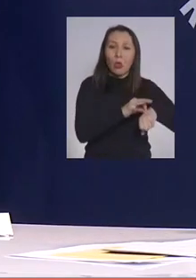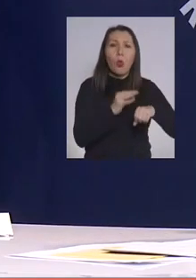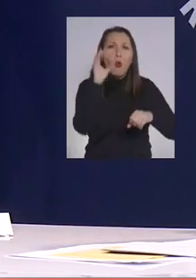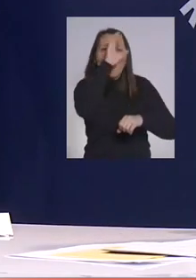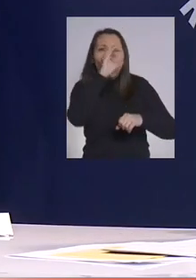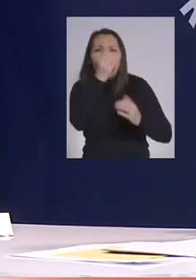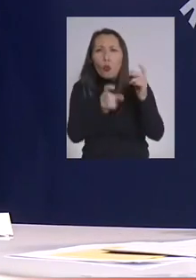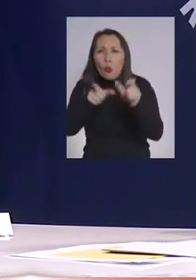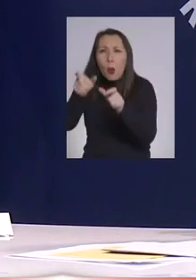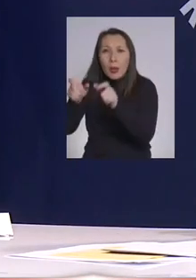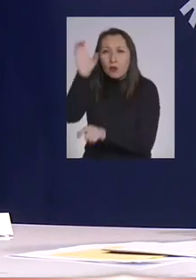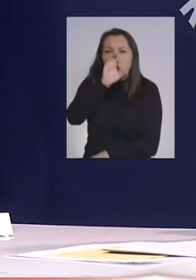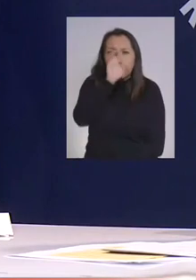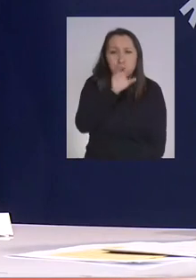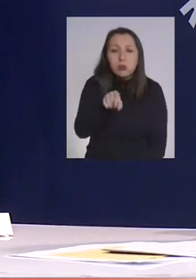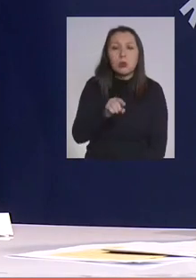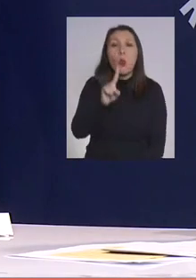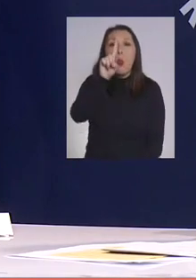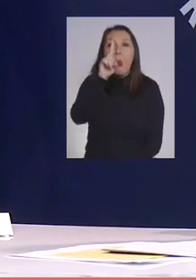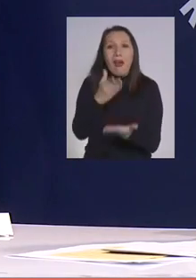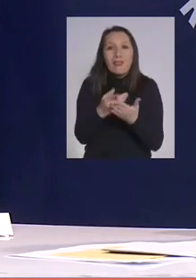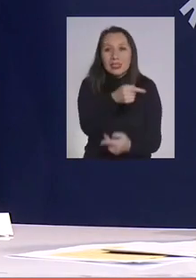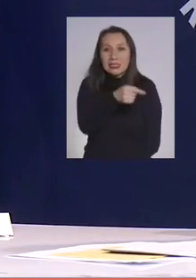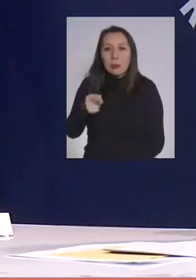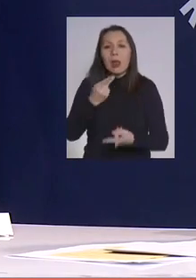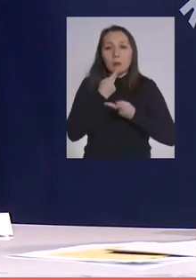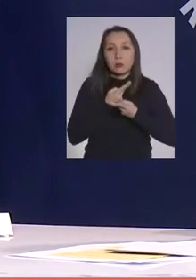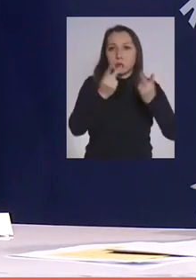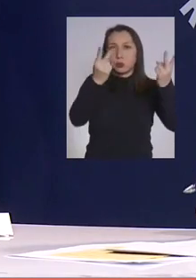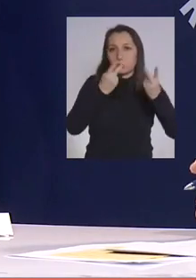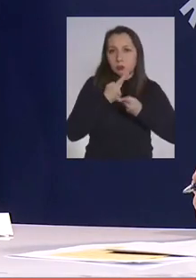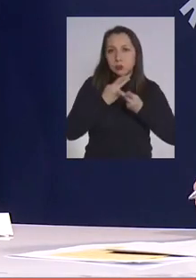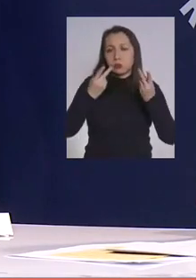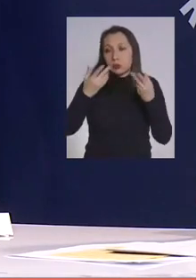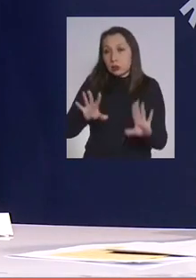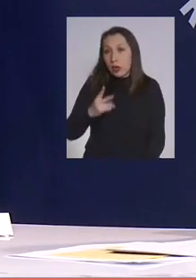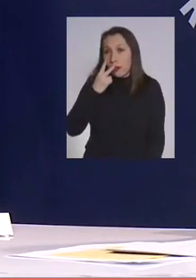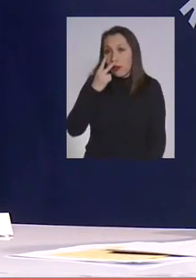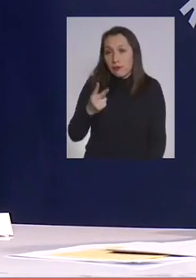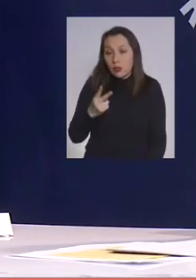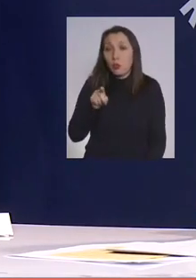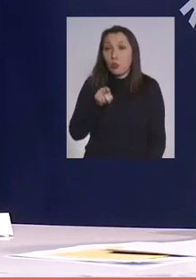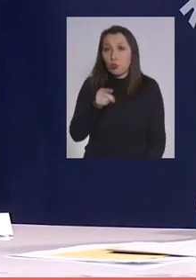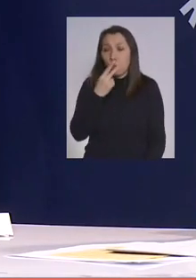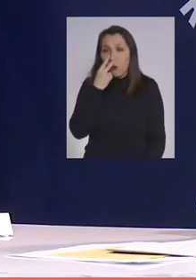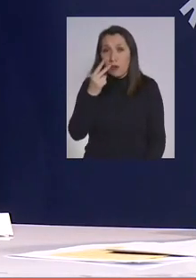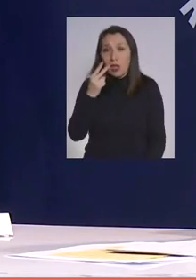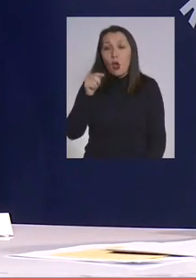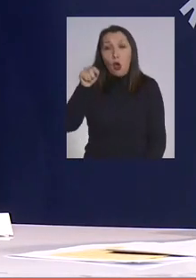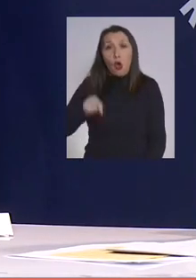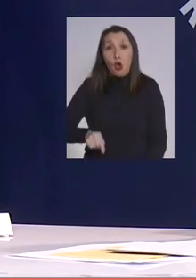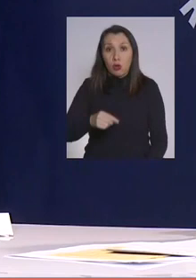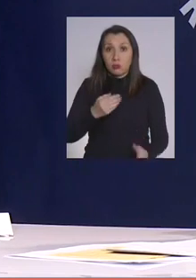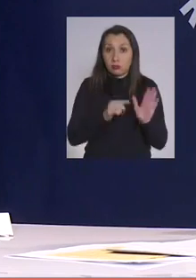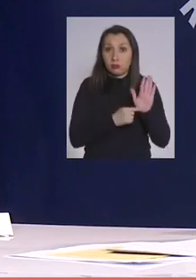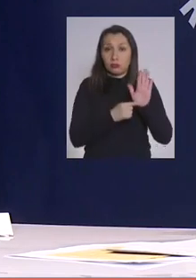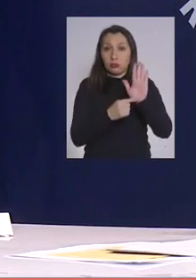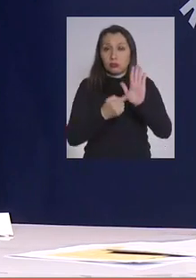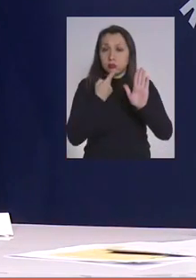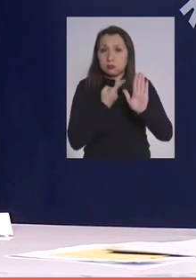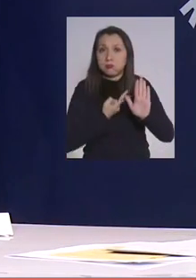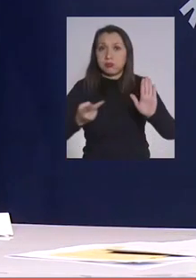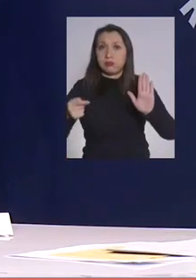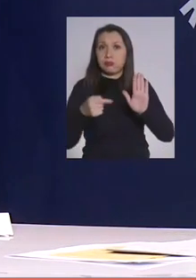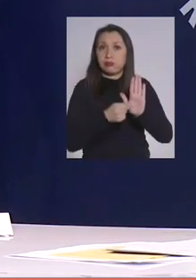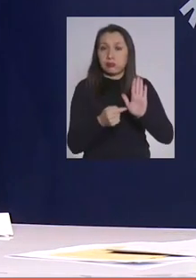trazabilidad se están poco se van a publicar una vez a la semana donde hemos visto en el informe lo van a ver en el día de hoy que se ha